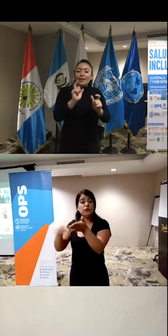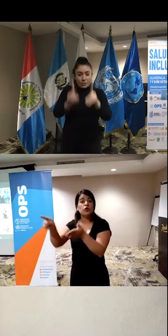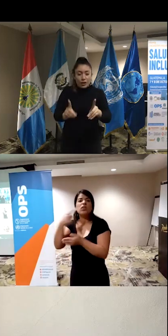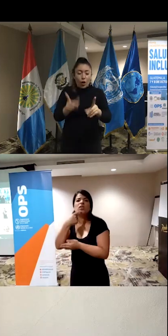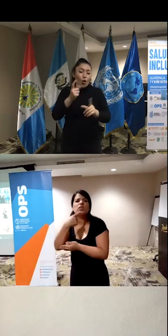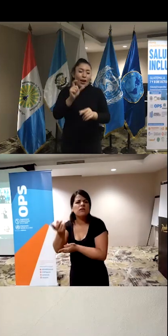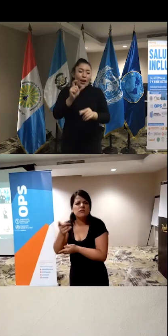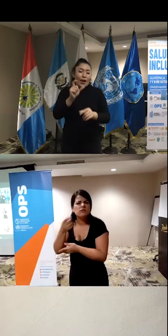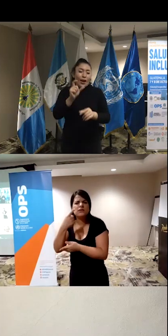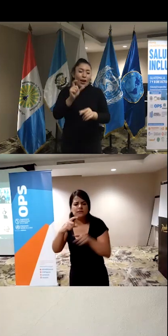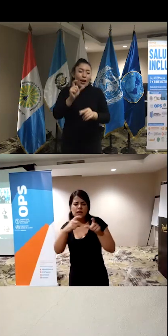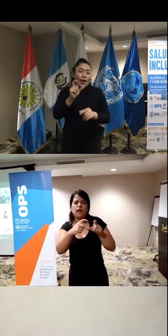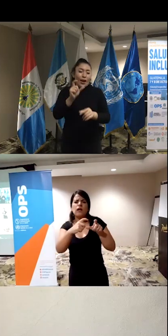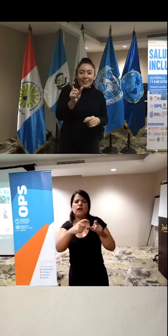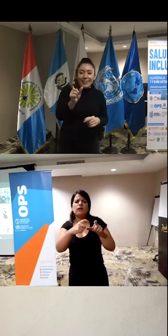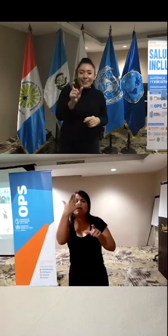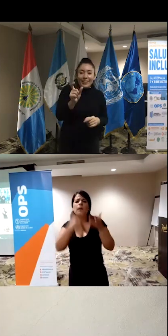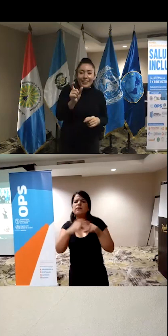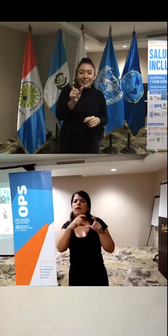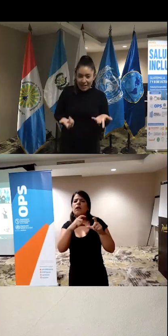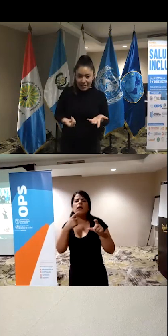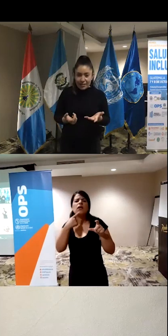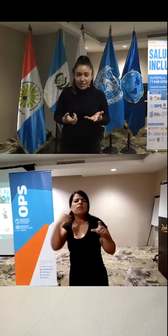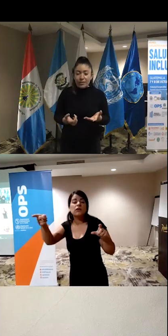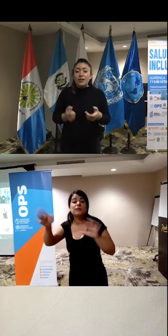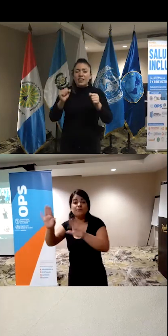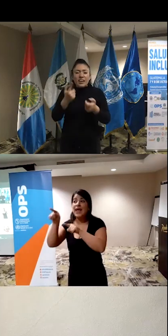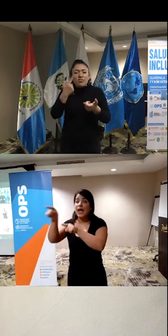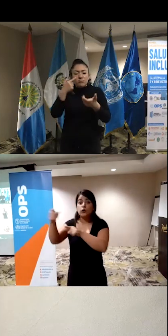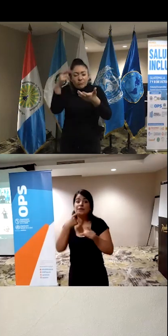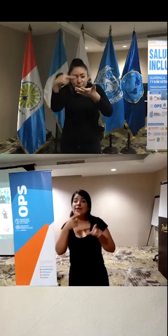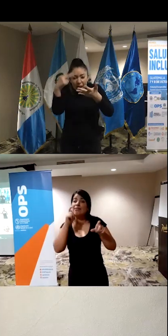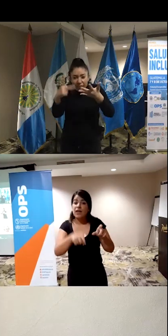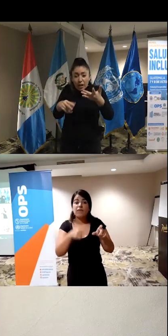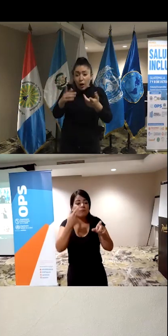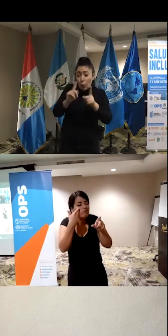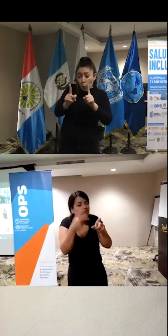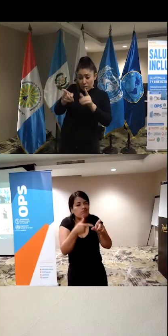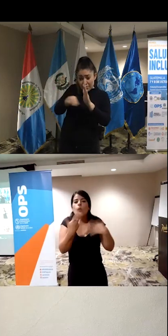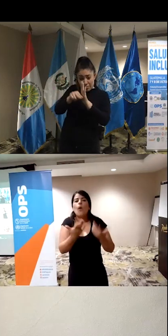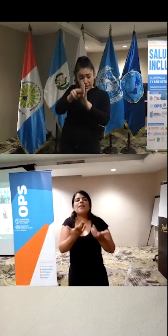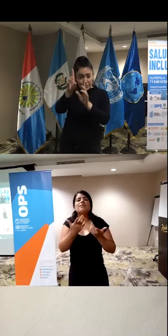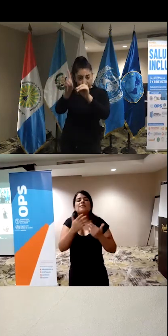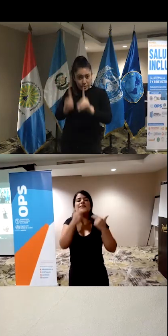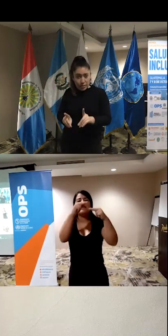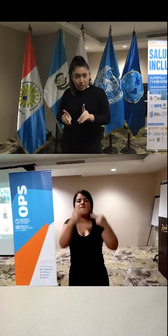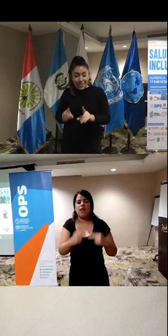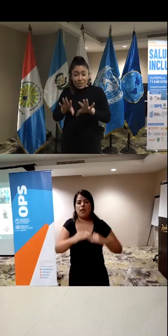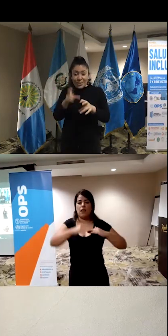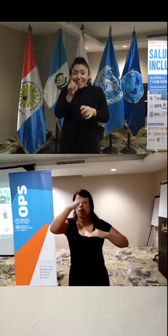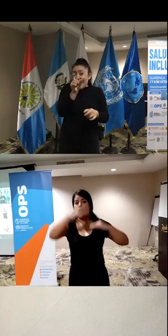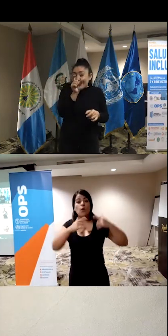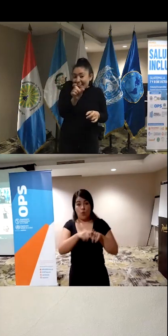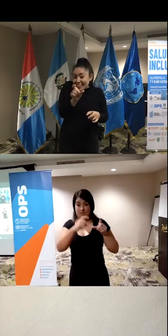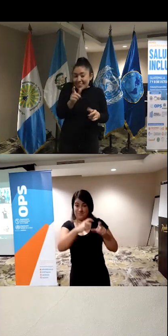la credencial que verifica cuál es el nivel de discapacidad? Dice, la tarjeta de